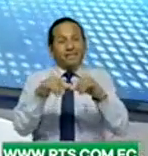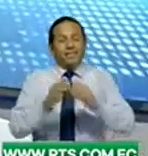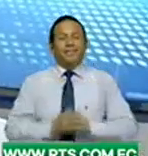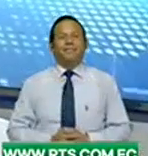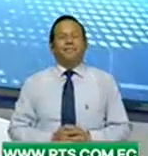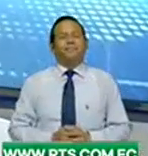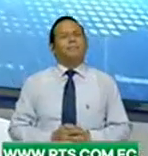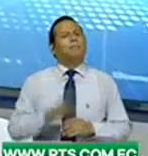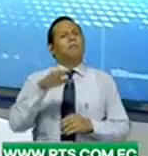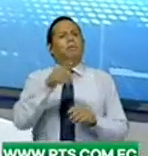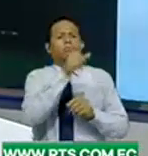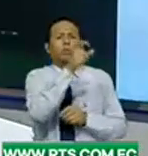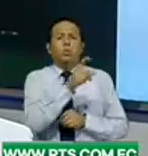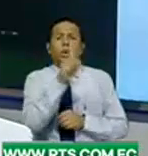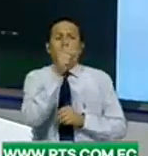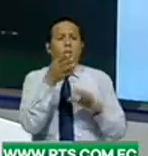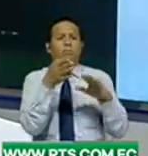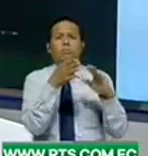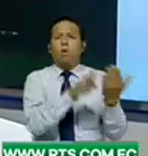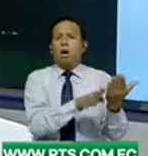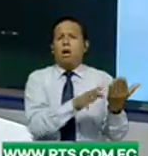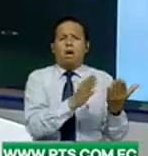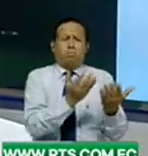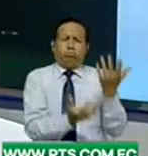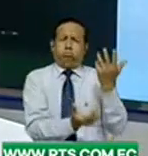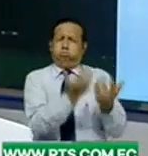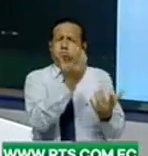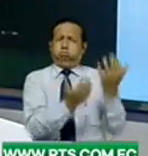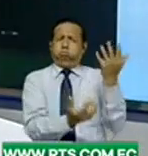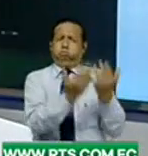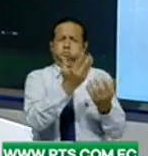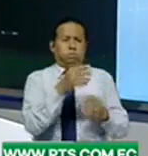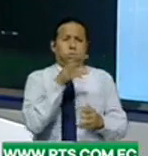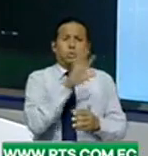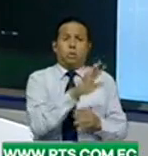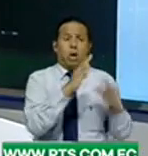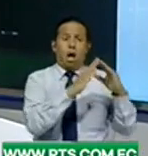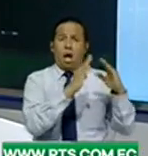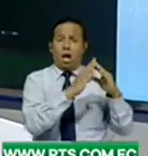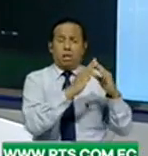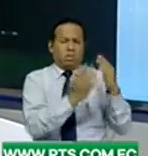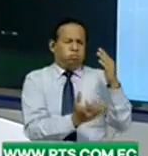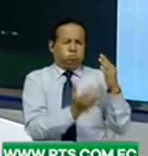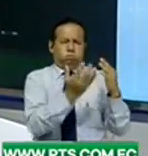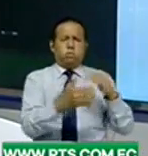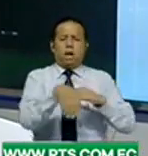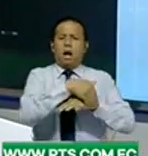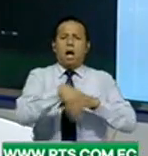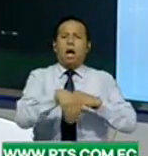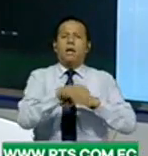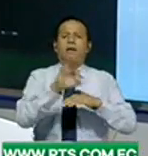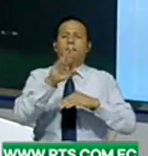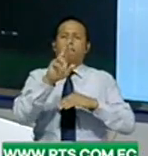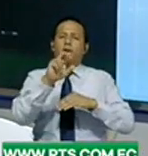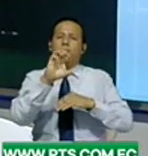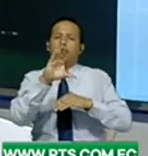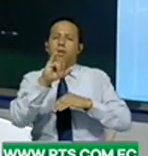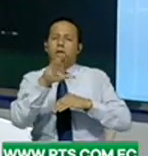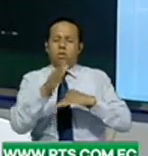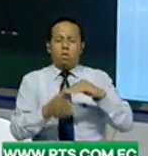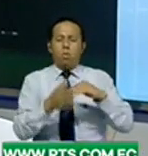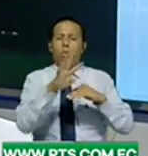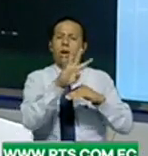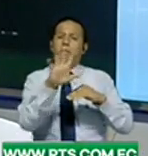Una persona murió durante un incendio que consumió parte de un domicilio en las calles Francisco Segura y la 45 suroeste de